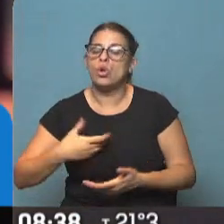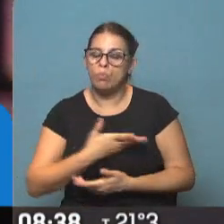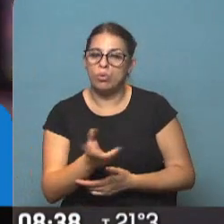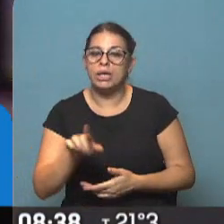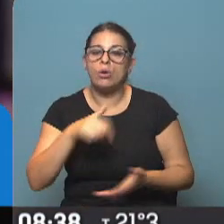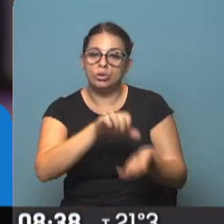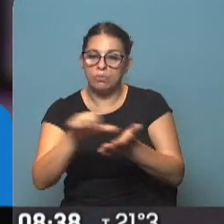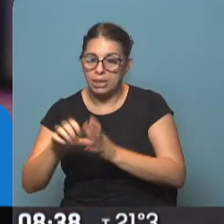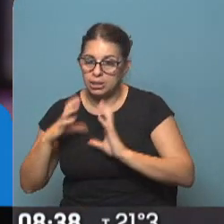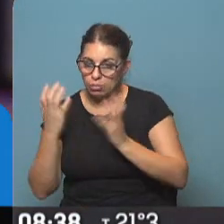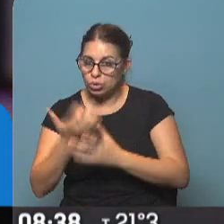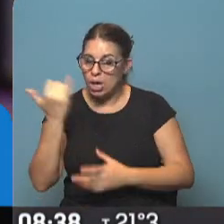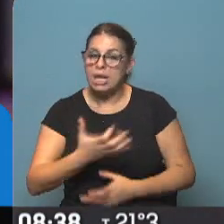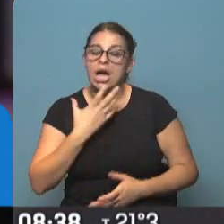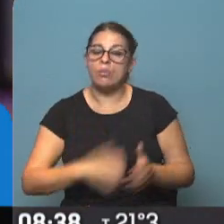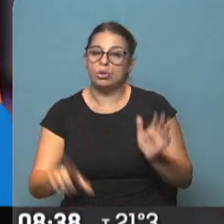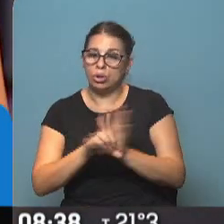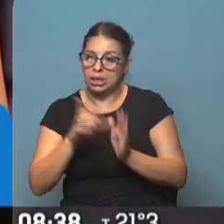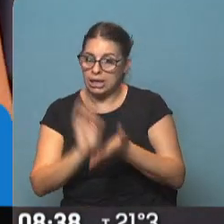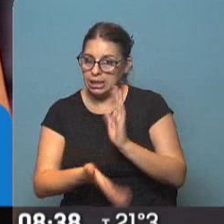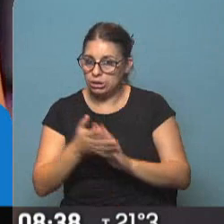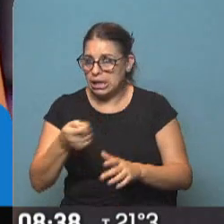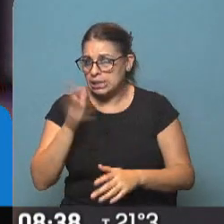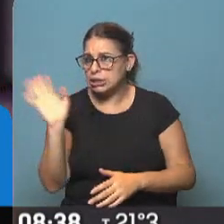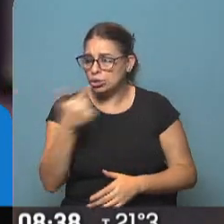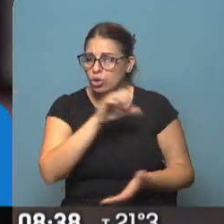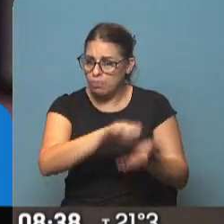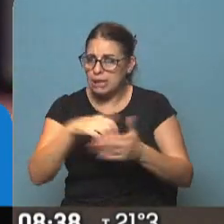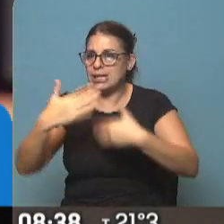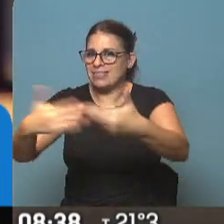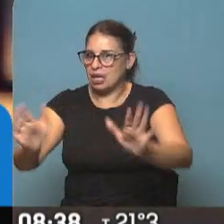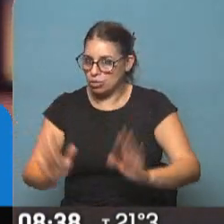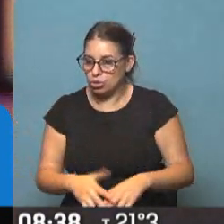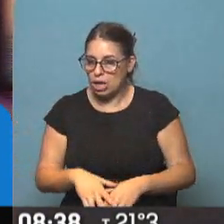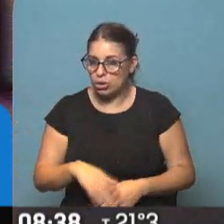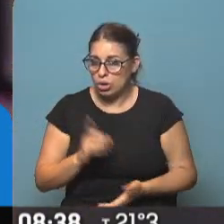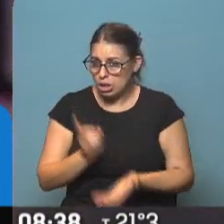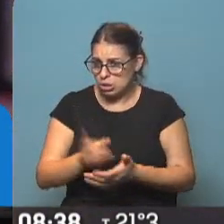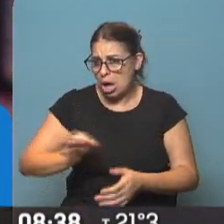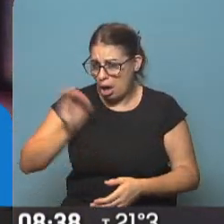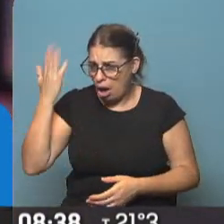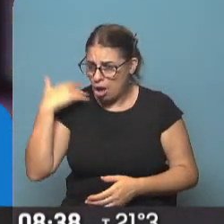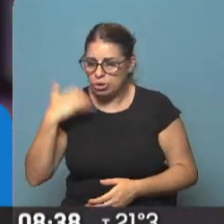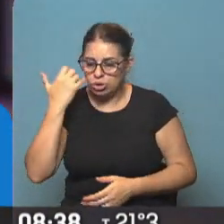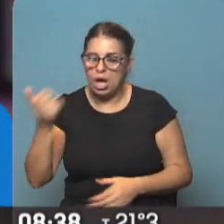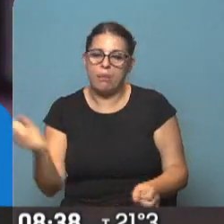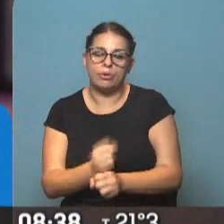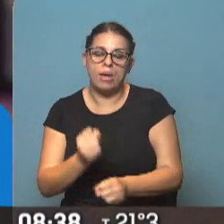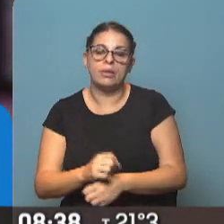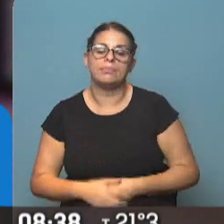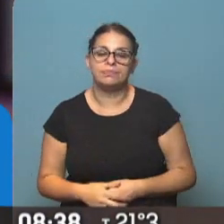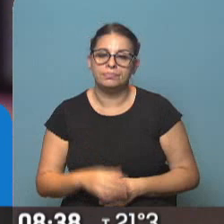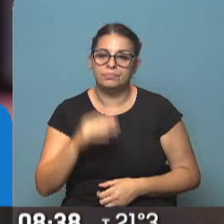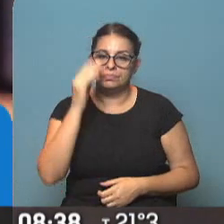otros países del mundo donde hay aborto legal y gratuito sobre todo la mayoría de los países desarrollados es una decisión que hace años que ya está